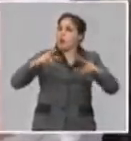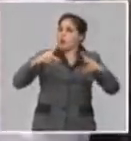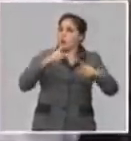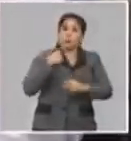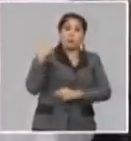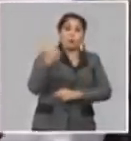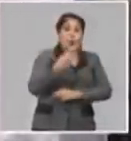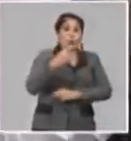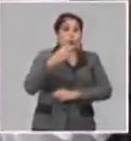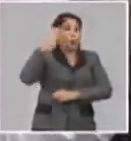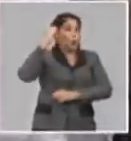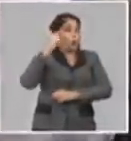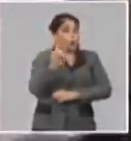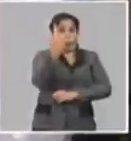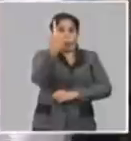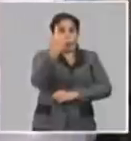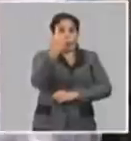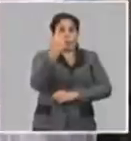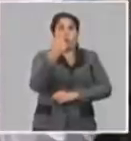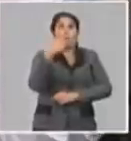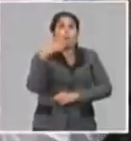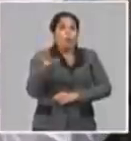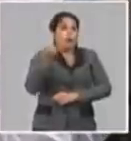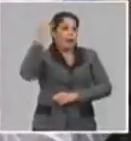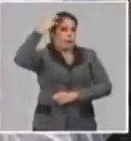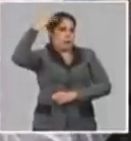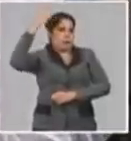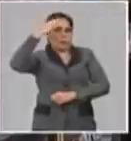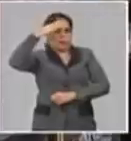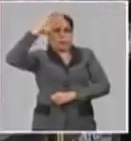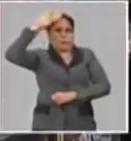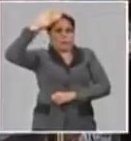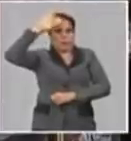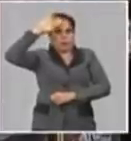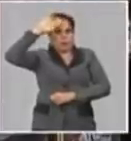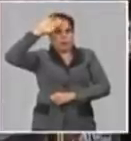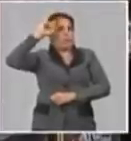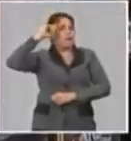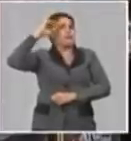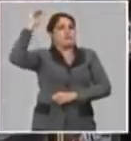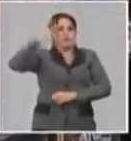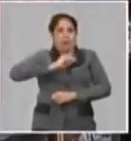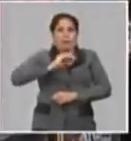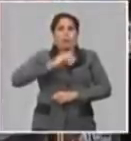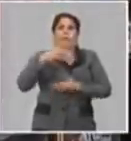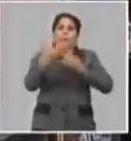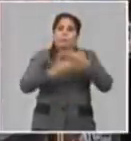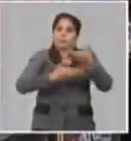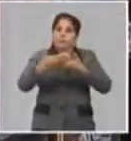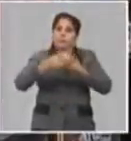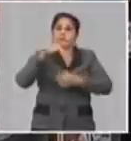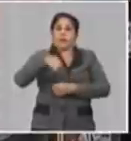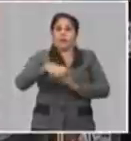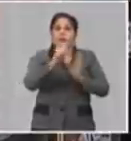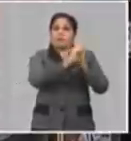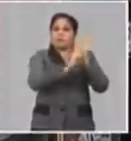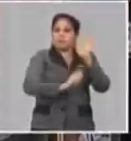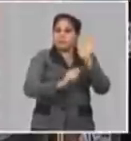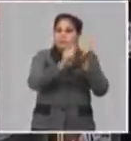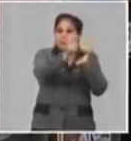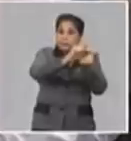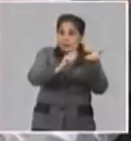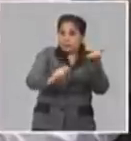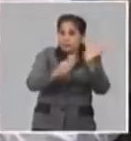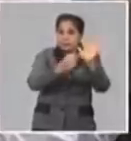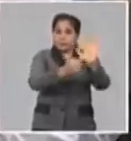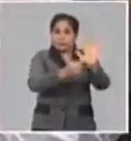uno y que tenemos que trabajar en esa dirección. Eso está concebido también en nuestra estrategia y